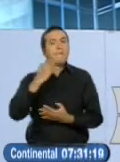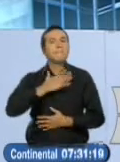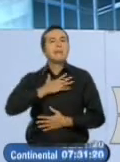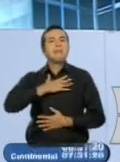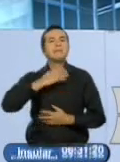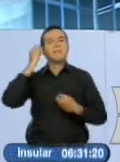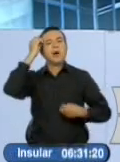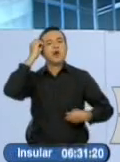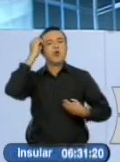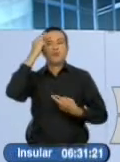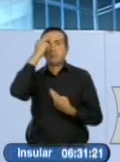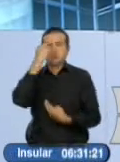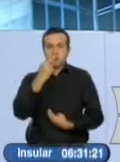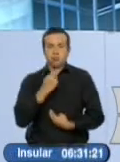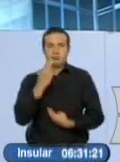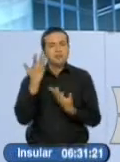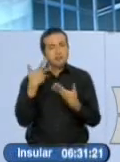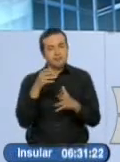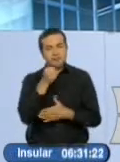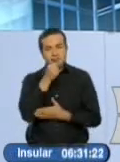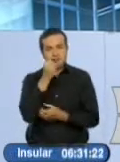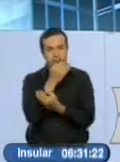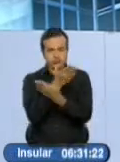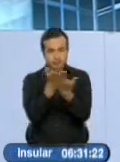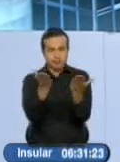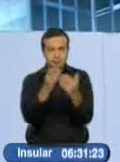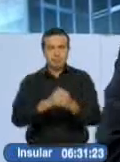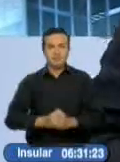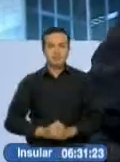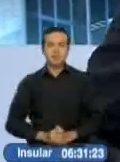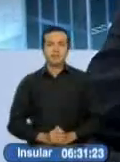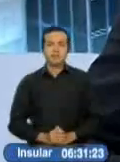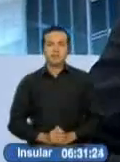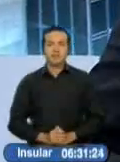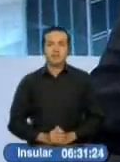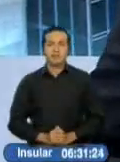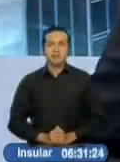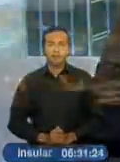principios. Esto fue Pensamiento Crítico. Soy Carlos Rabascal.